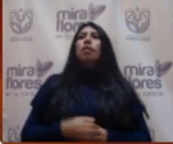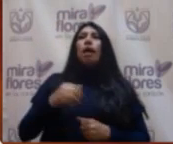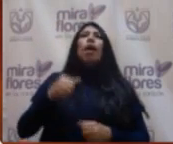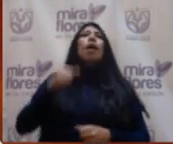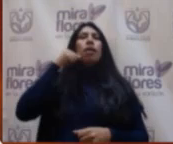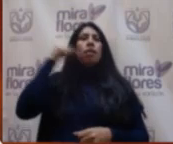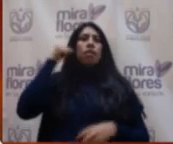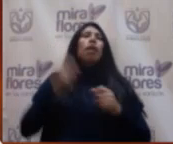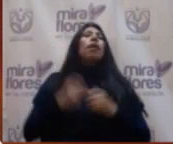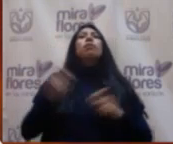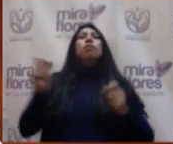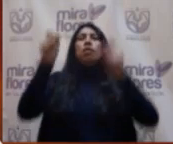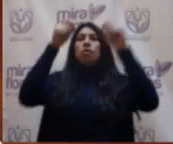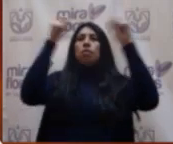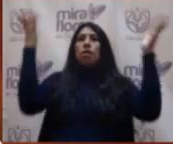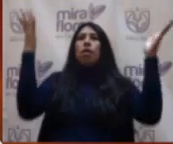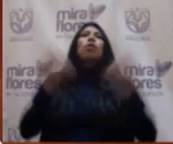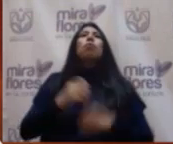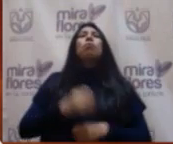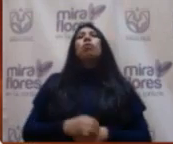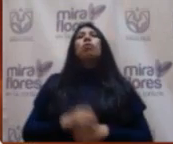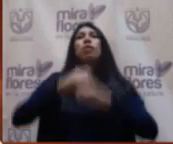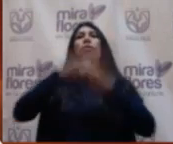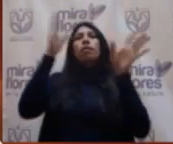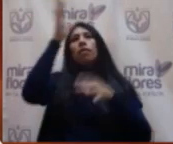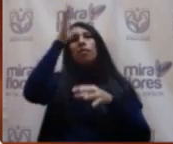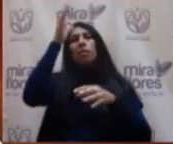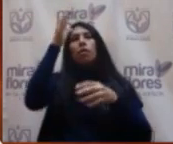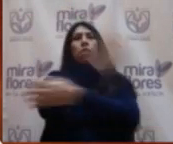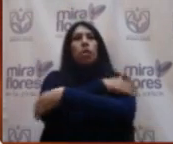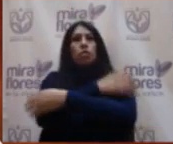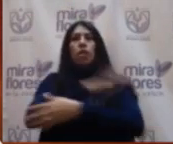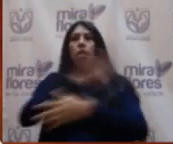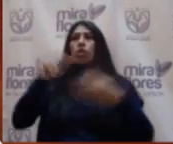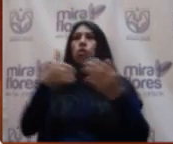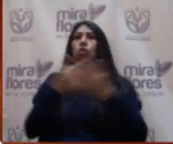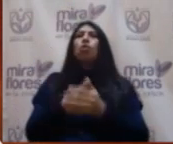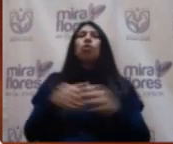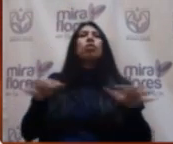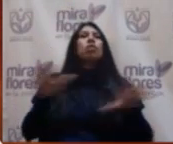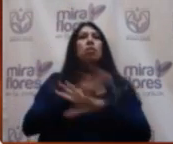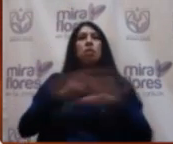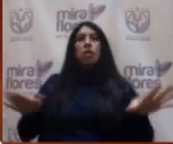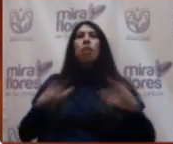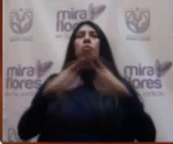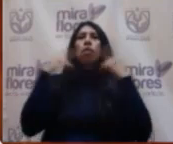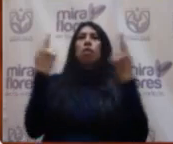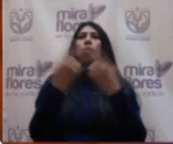Un abrazo para todos, agradecimiento. Y cerramos la sesión. Muchas gracias.